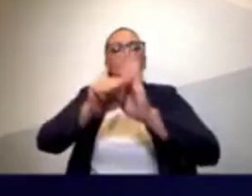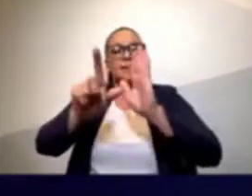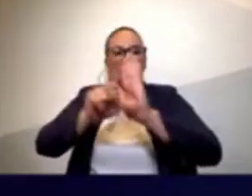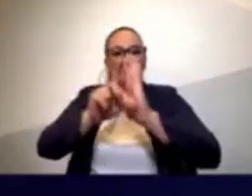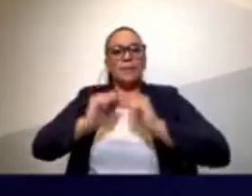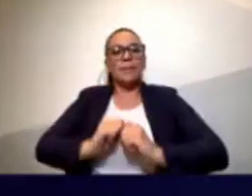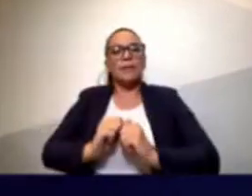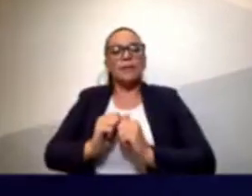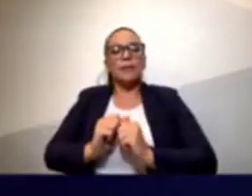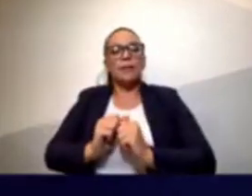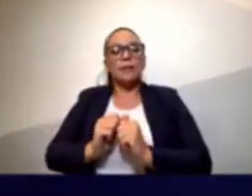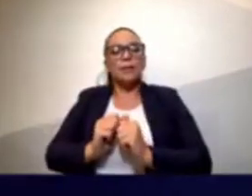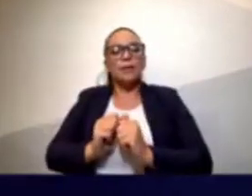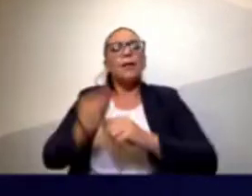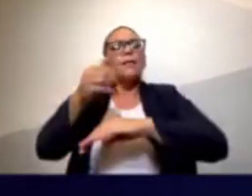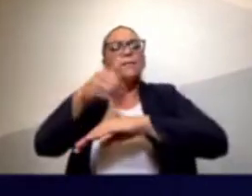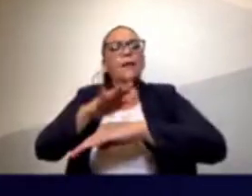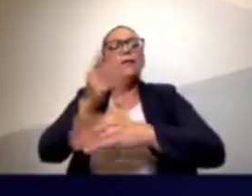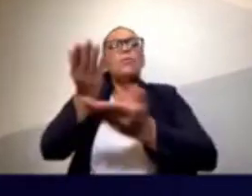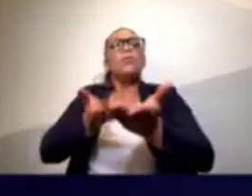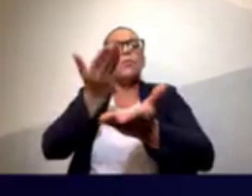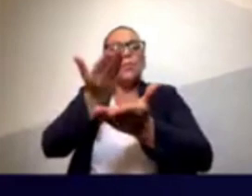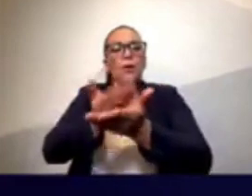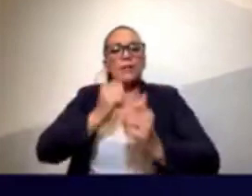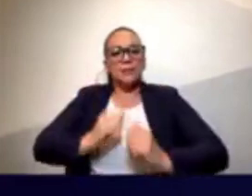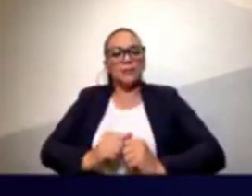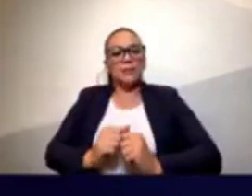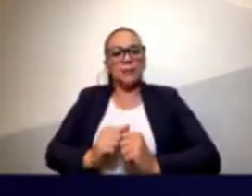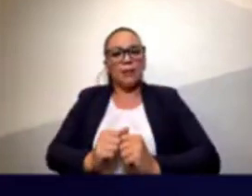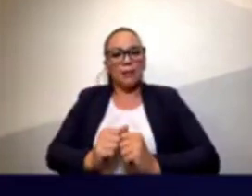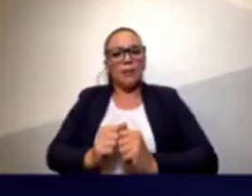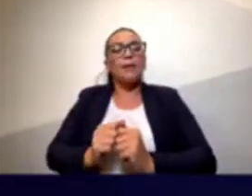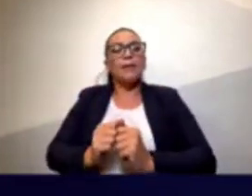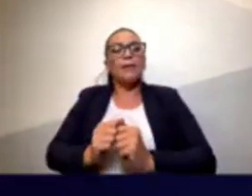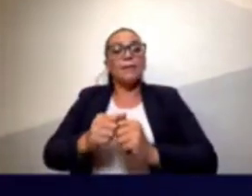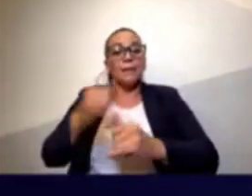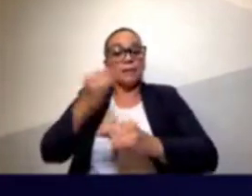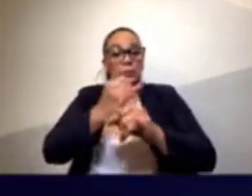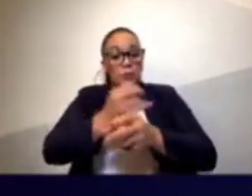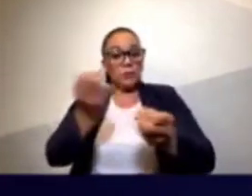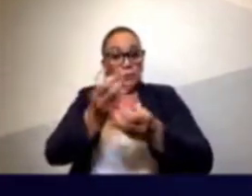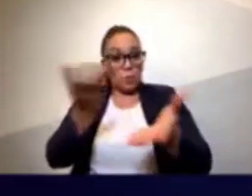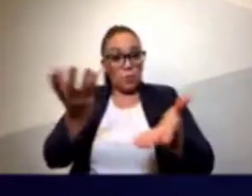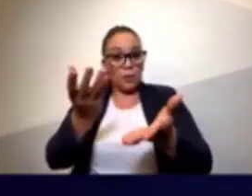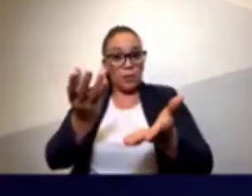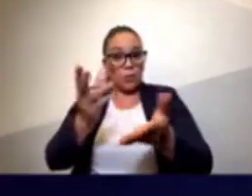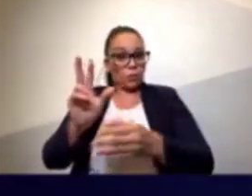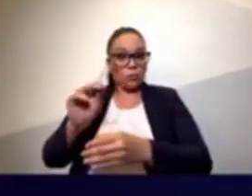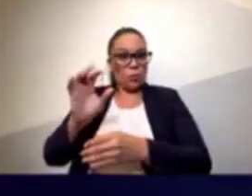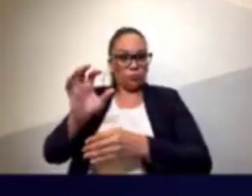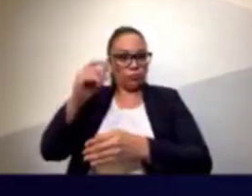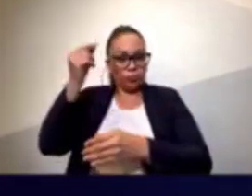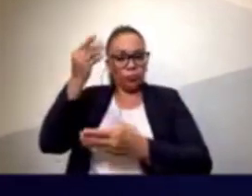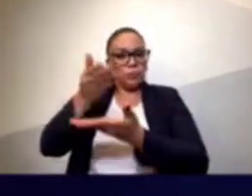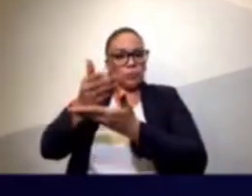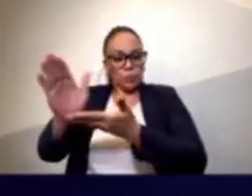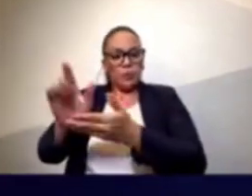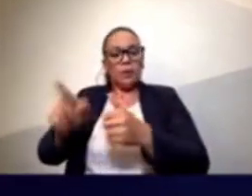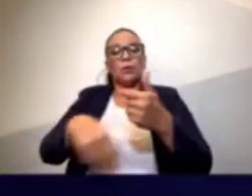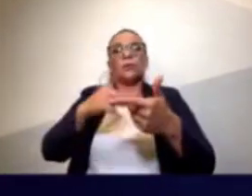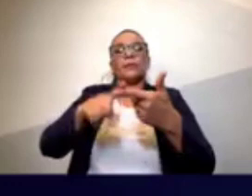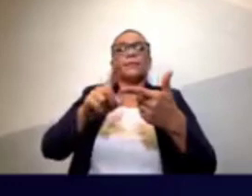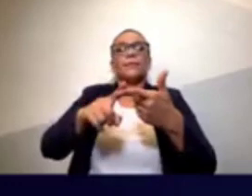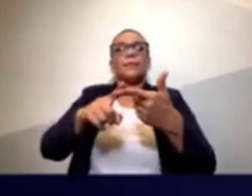Legislativa una propuesta para excluir los entes públicos no estatales, para excluir